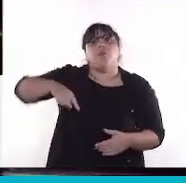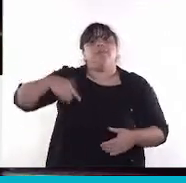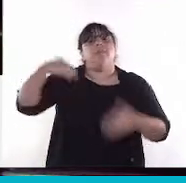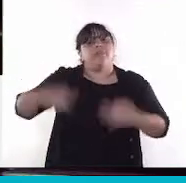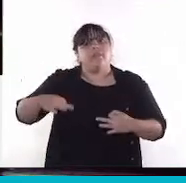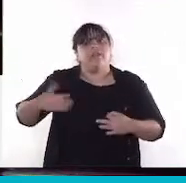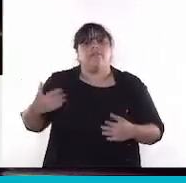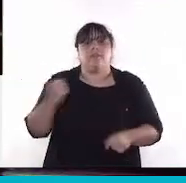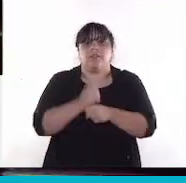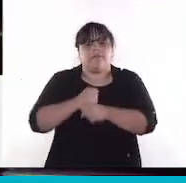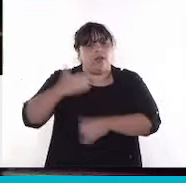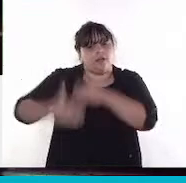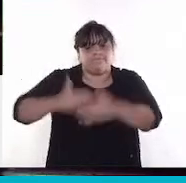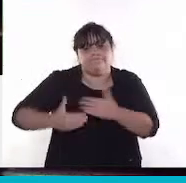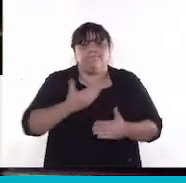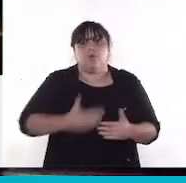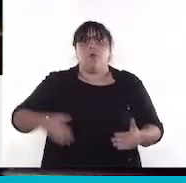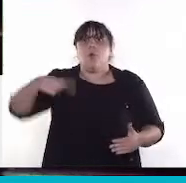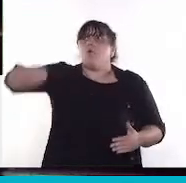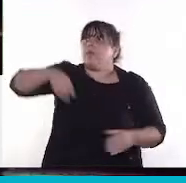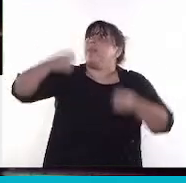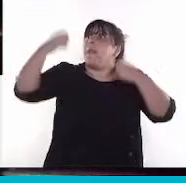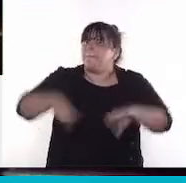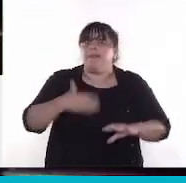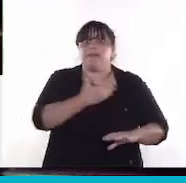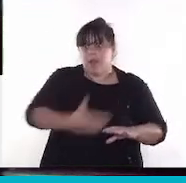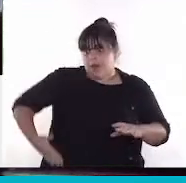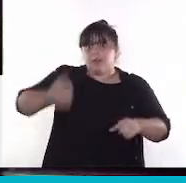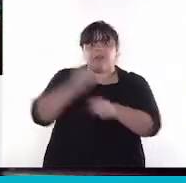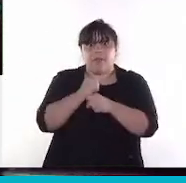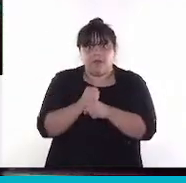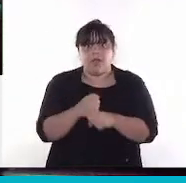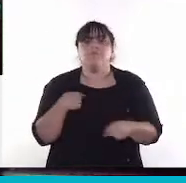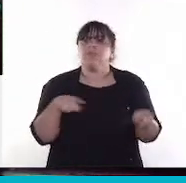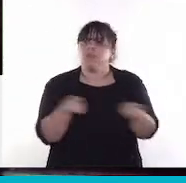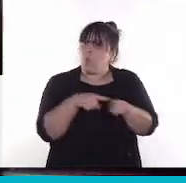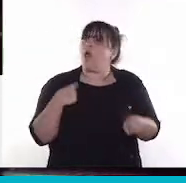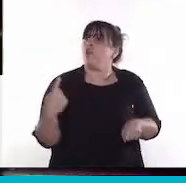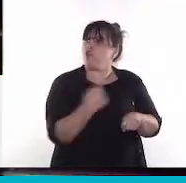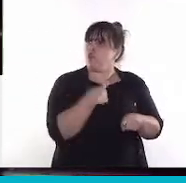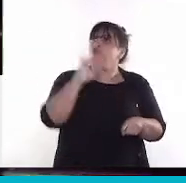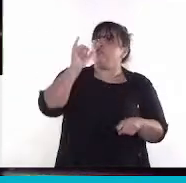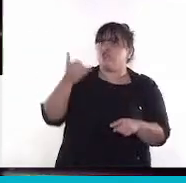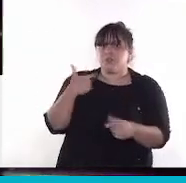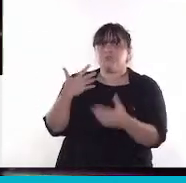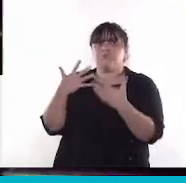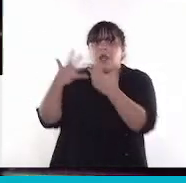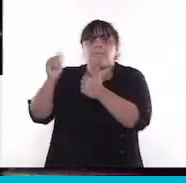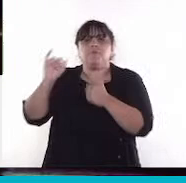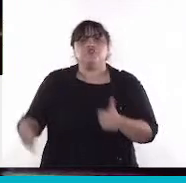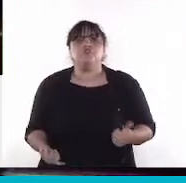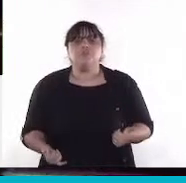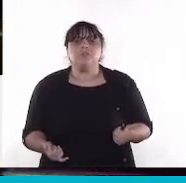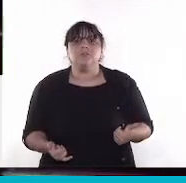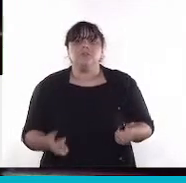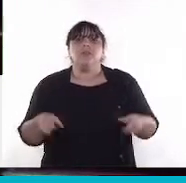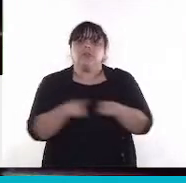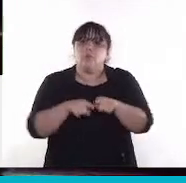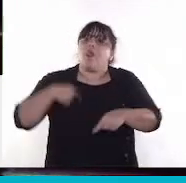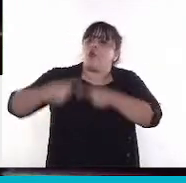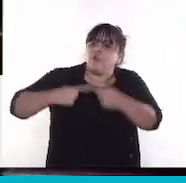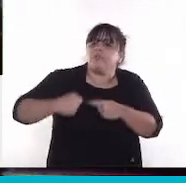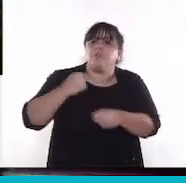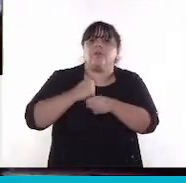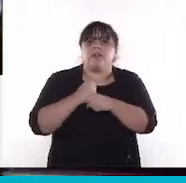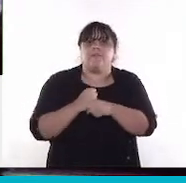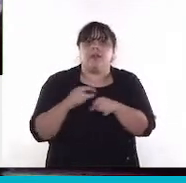Y cuando decidan empezar a gobernar van a seguir contando con nosotros para aportar a esa gobernabilidad. Para seguir dándole, como le